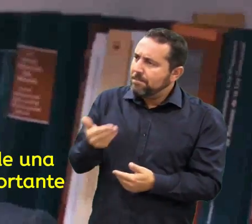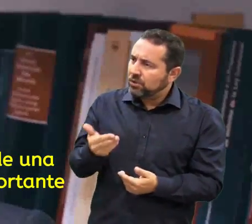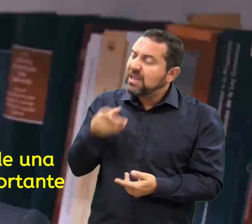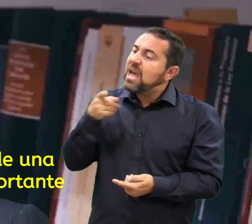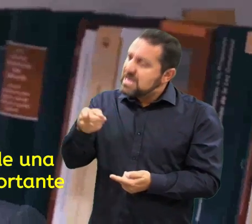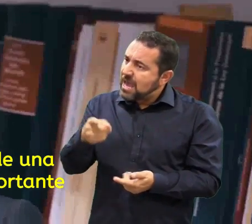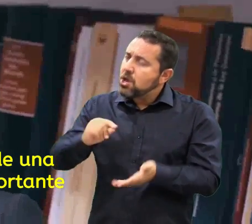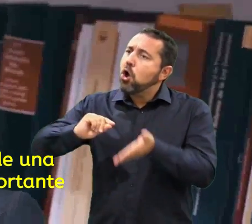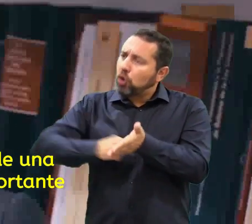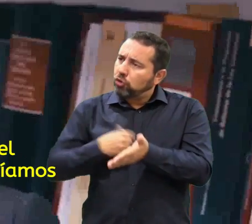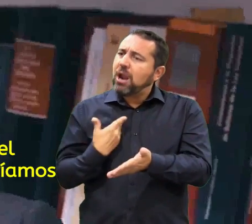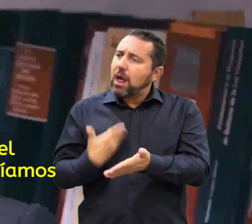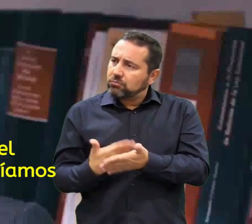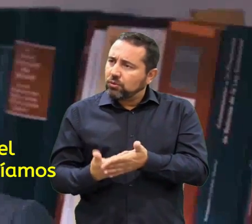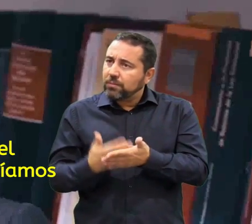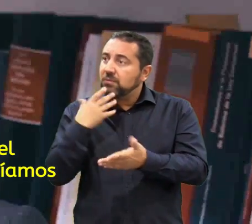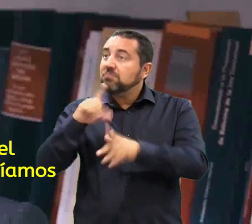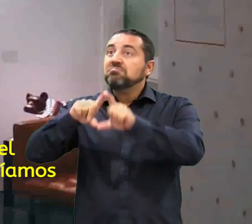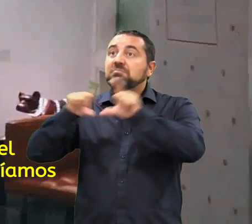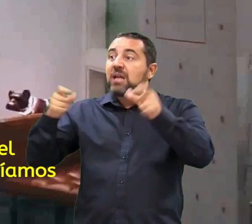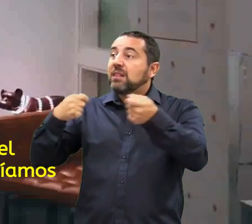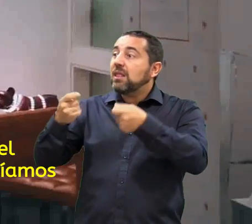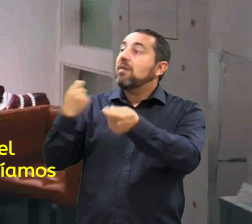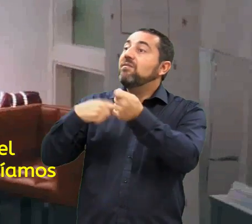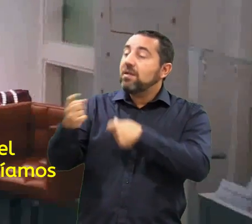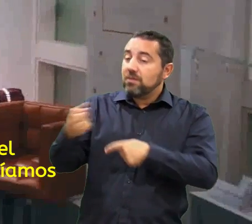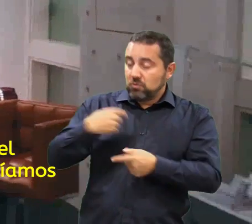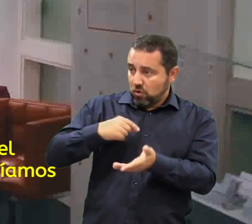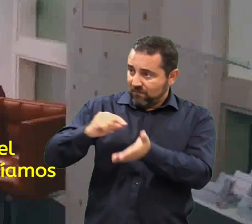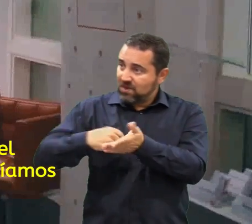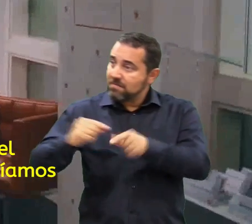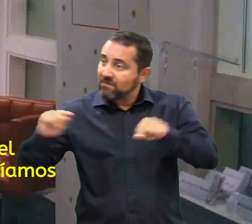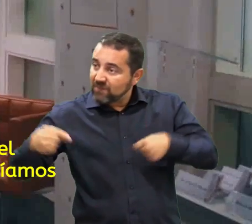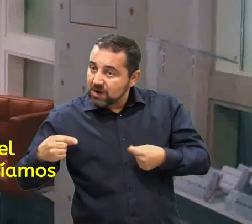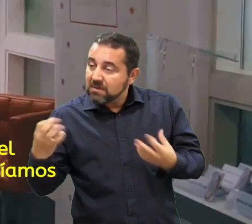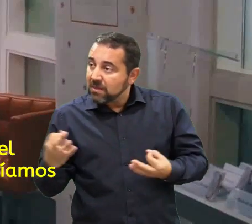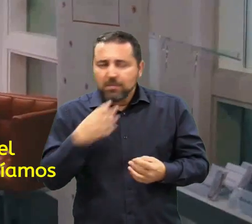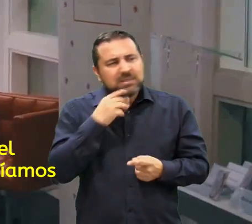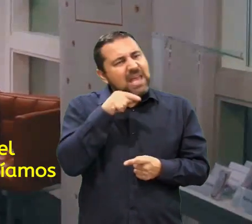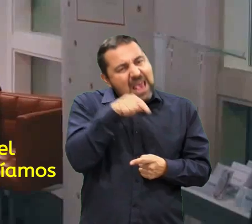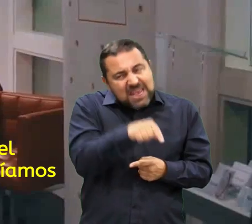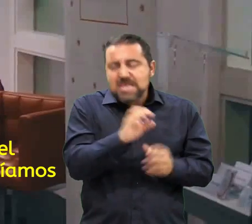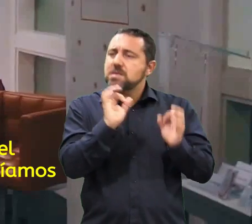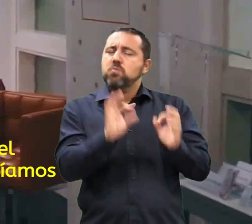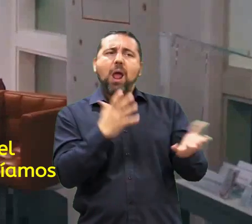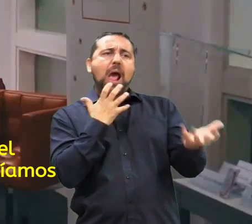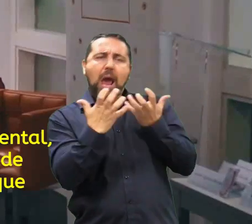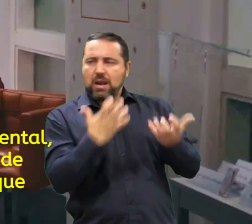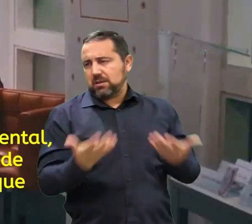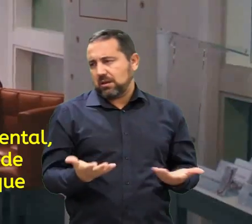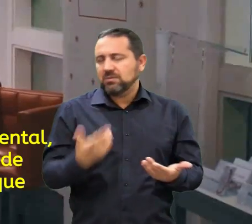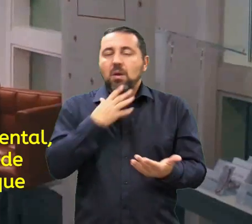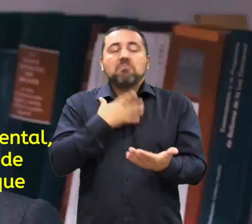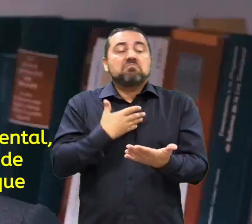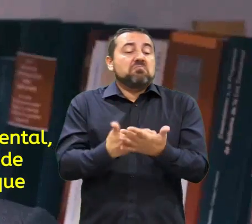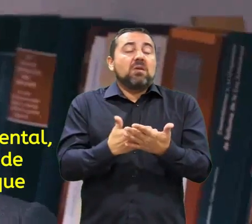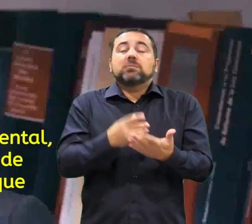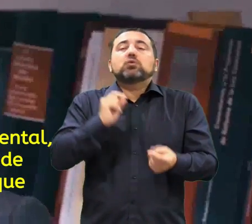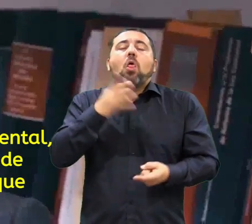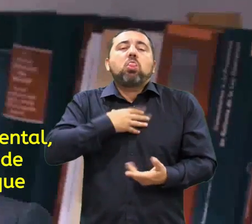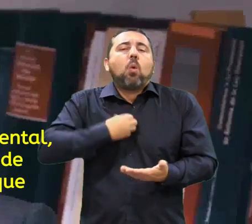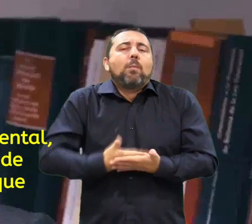una inversión importante, y ahí sí que firmamos un contrato con el concesionario correspondiente. Aquí habría que hacer lo mismo. Por tanto, sería un